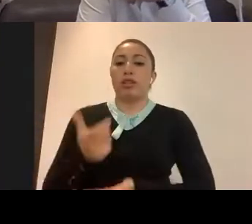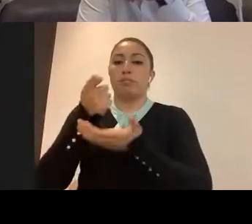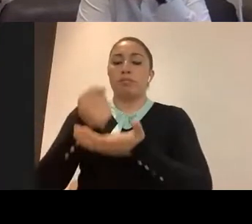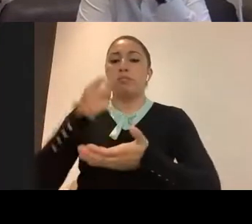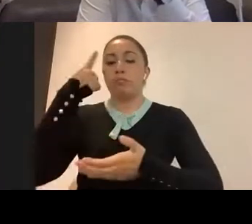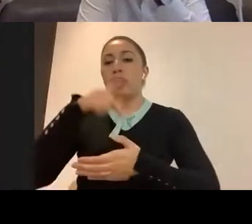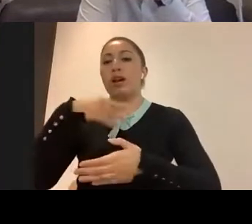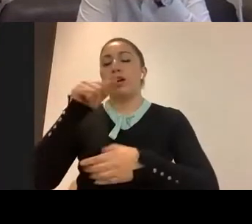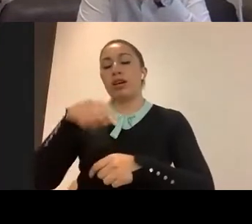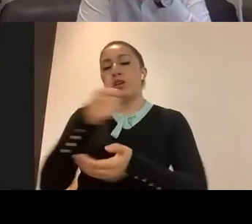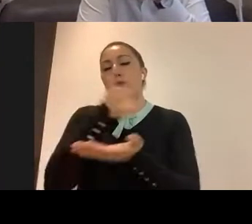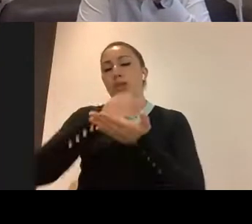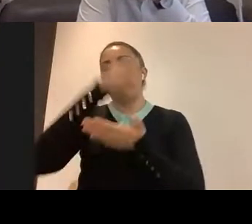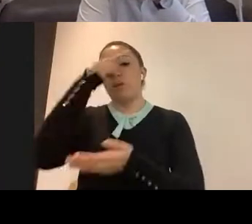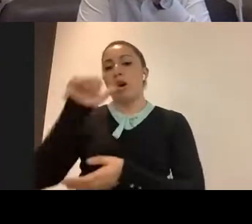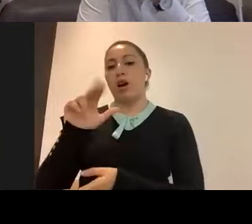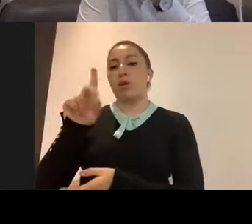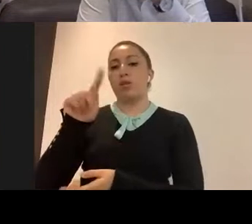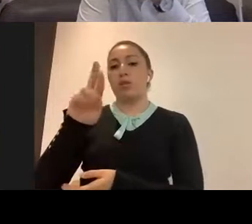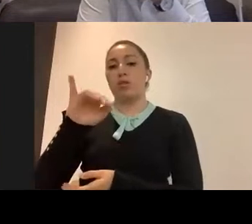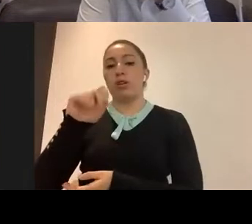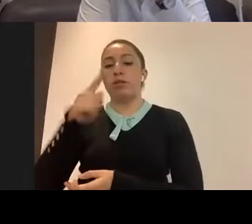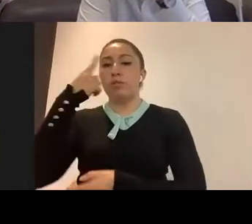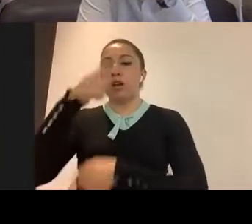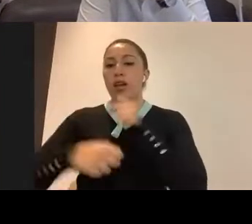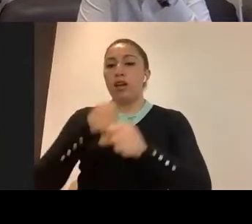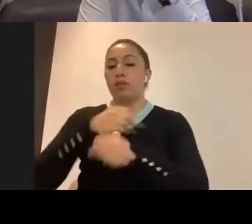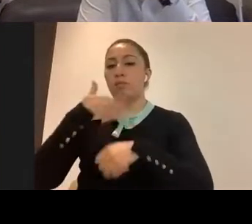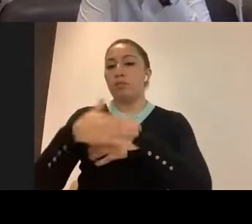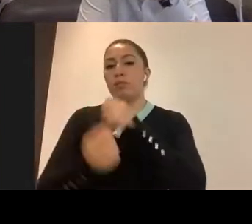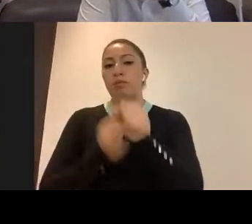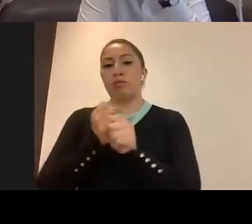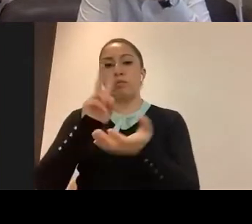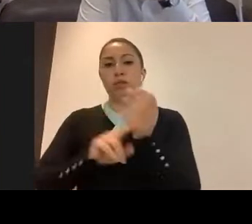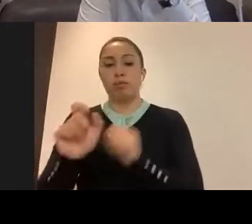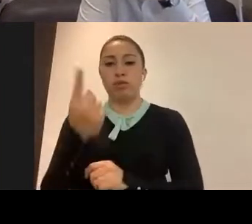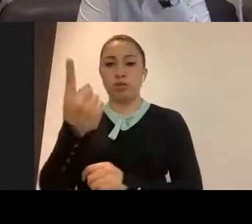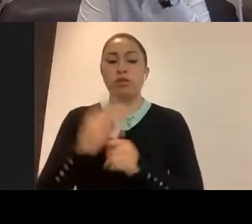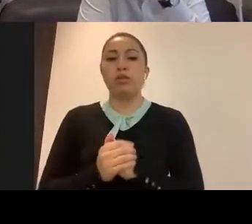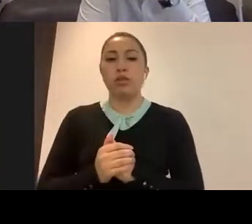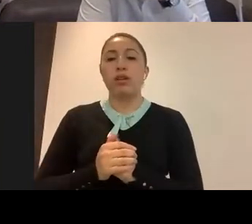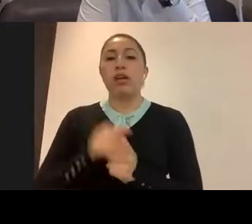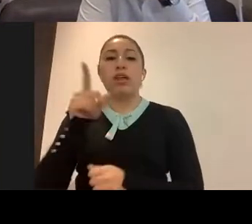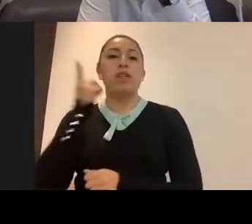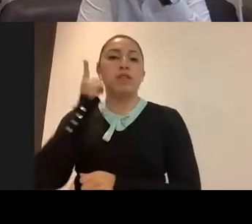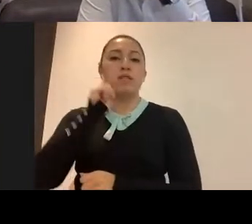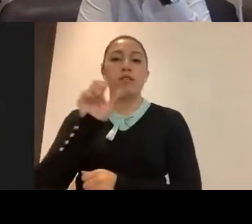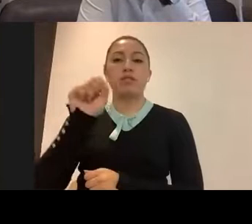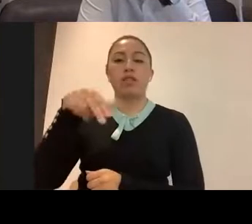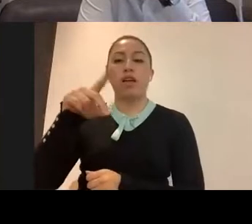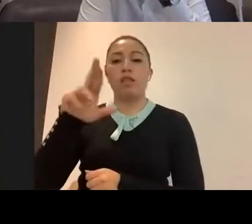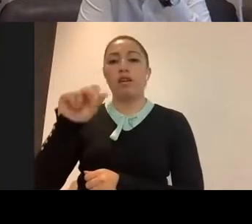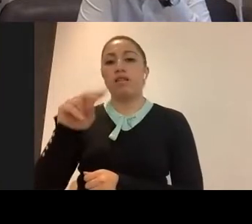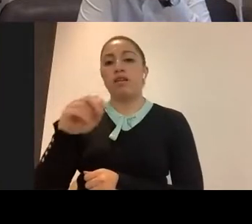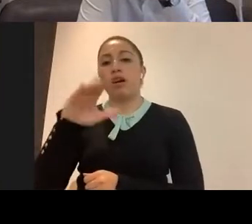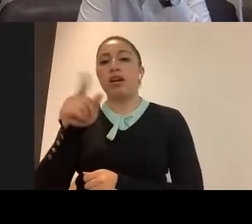Superior de la Ciudad de México correspondiente al ejercicio fiscal 2021. Uno de la diputada Sandra Vaca Cortés, presidenta del Comité de